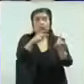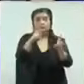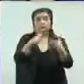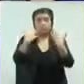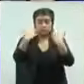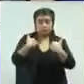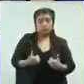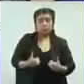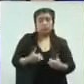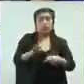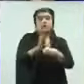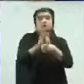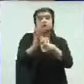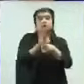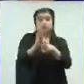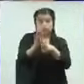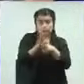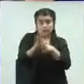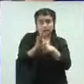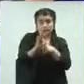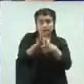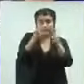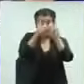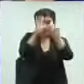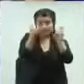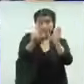investidura, funciones y mandato legal.